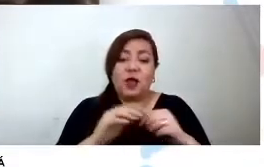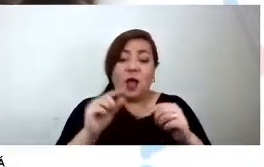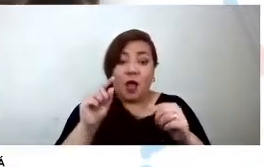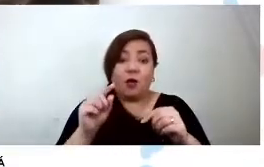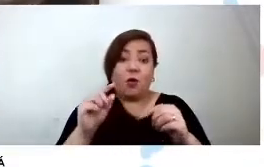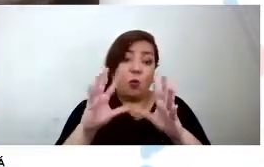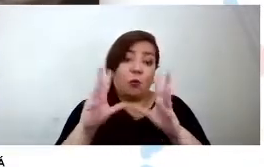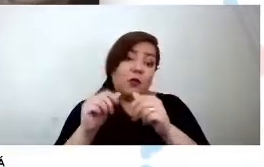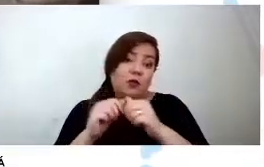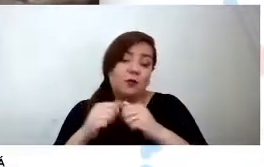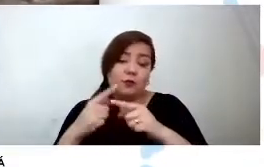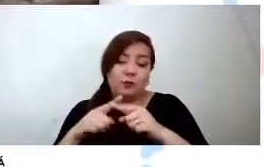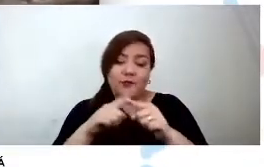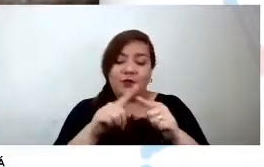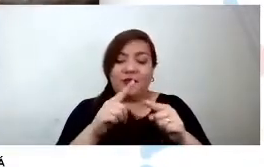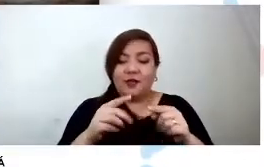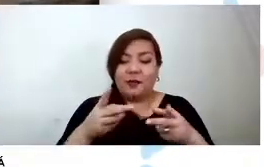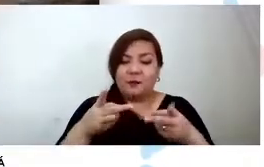como un